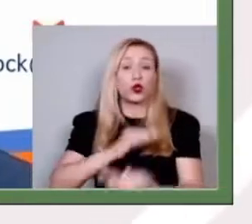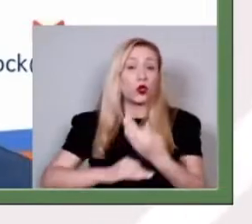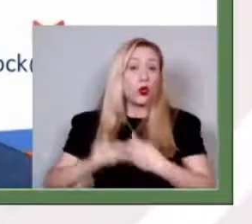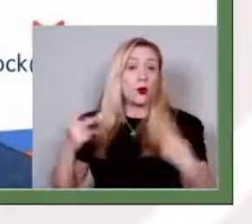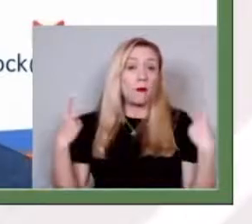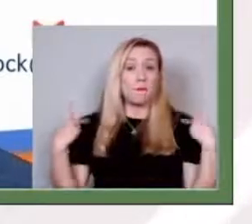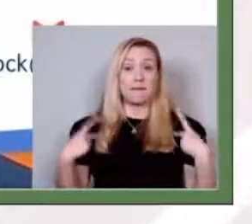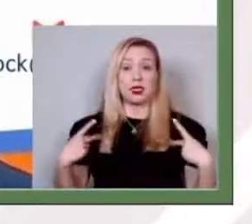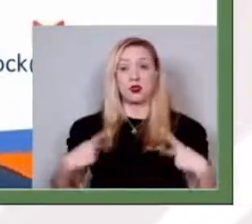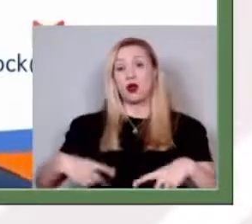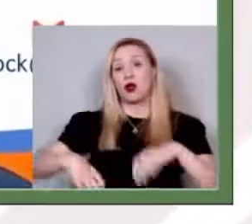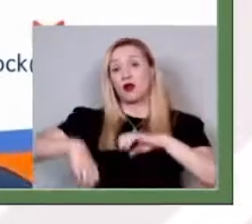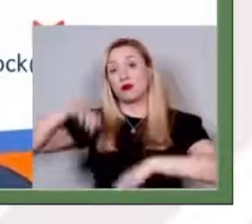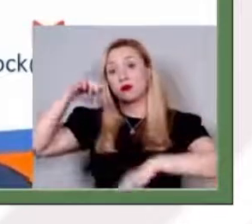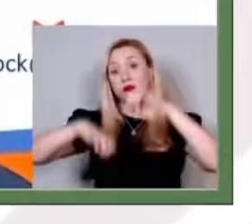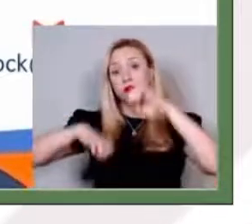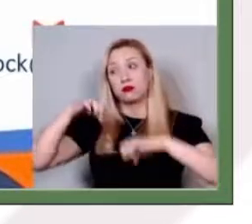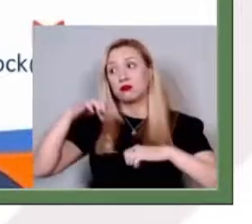a ser